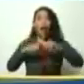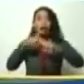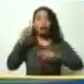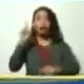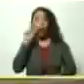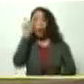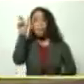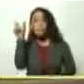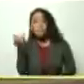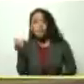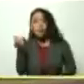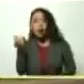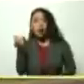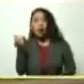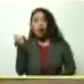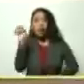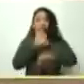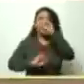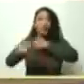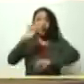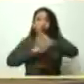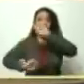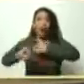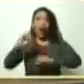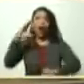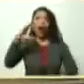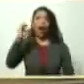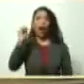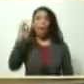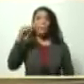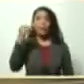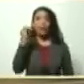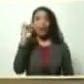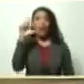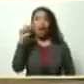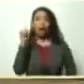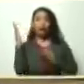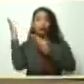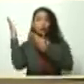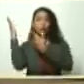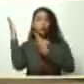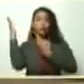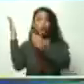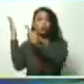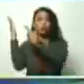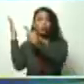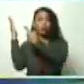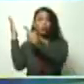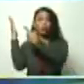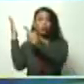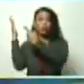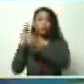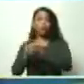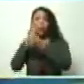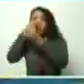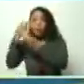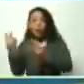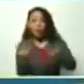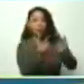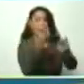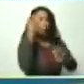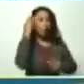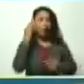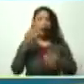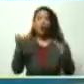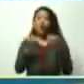la defensora de derechos humanos, Camila Fabri de Sack, bienvenida, está la delegación